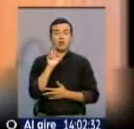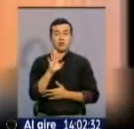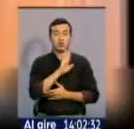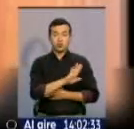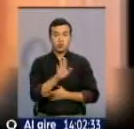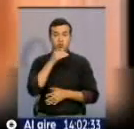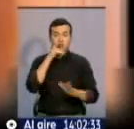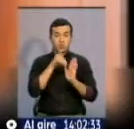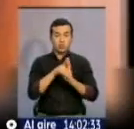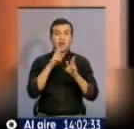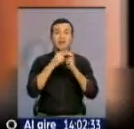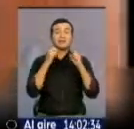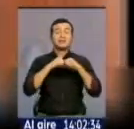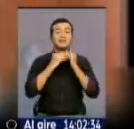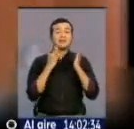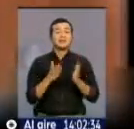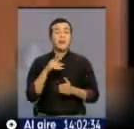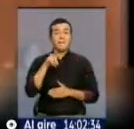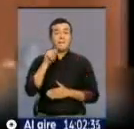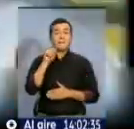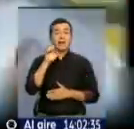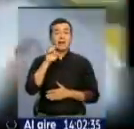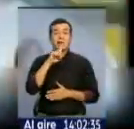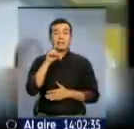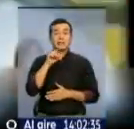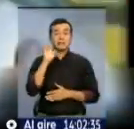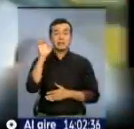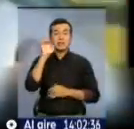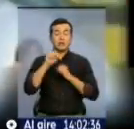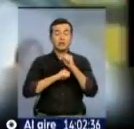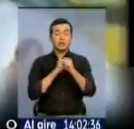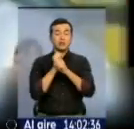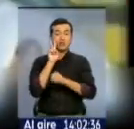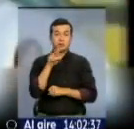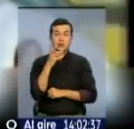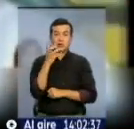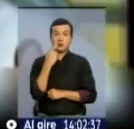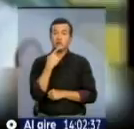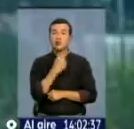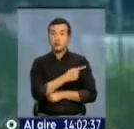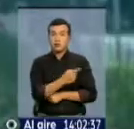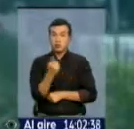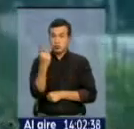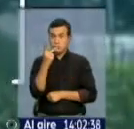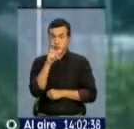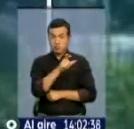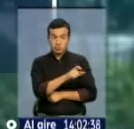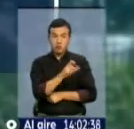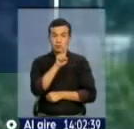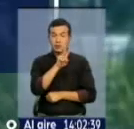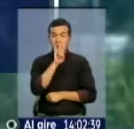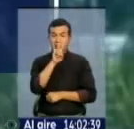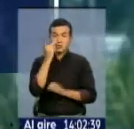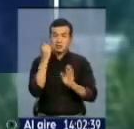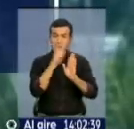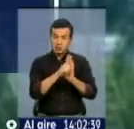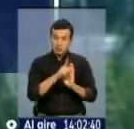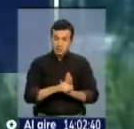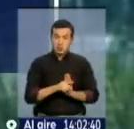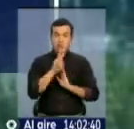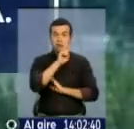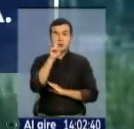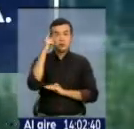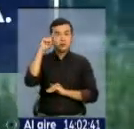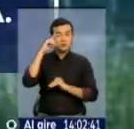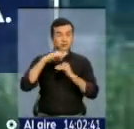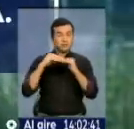fueron denunciadas por el exasambleísta Andrés Páez en enero de 2015, asegurando que ambos vinculados recibieron 27 transferencias por más de 22